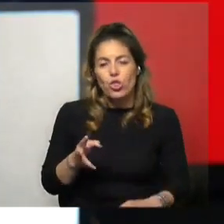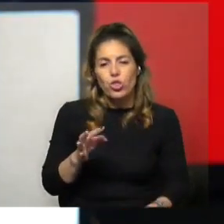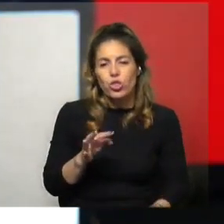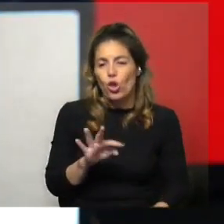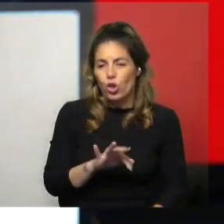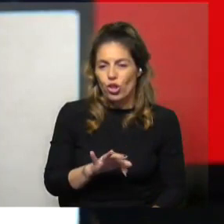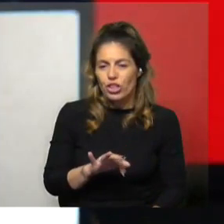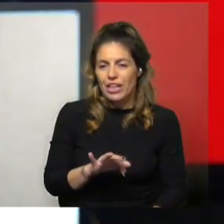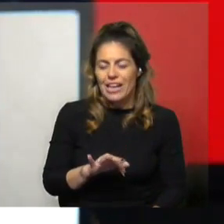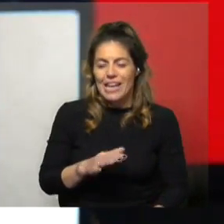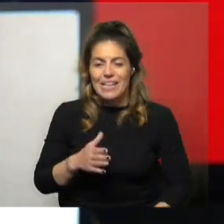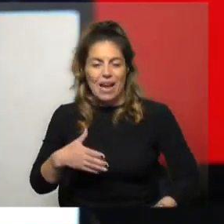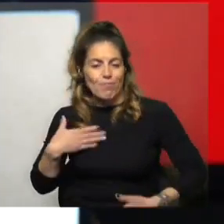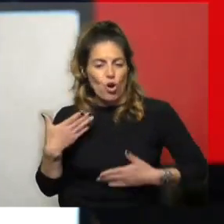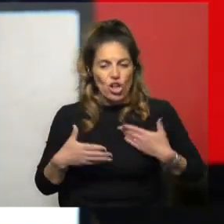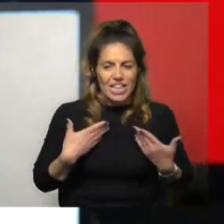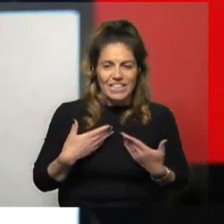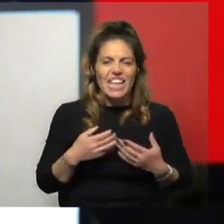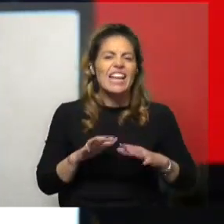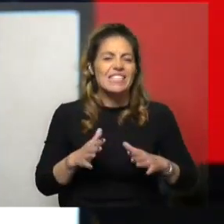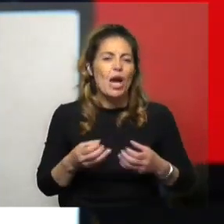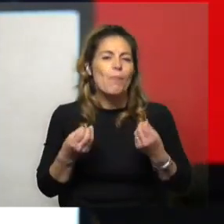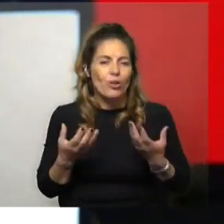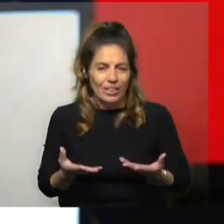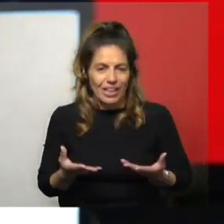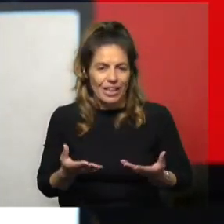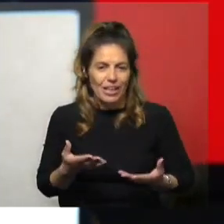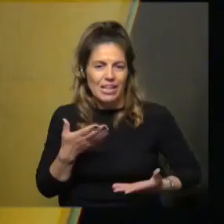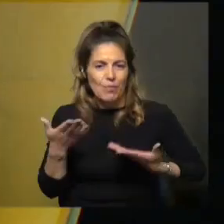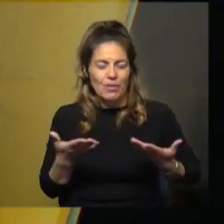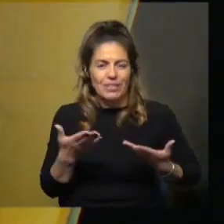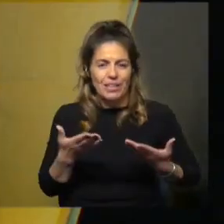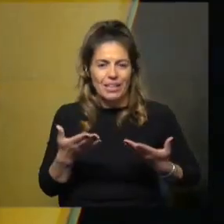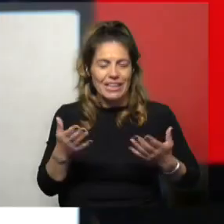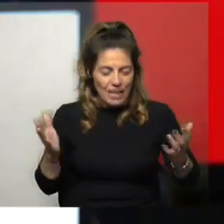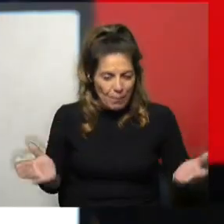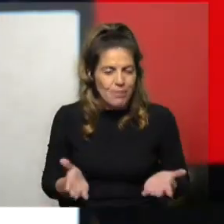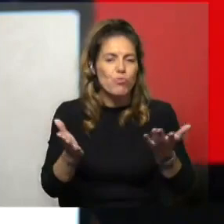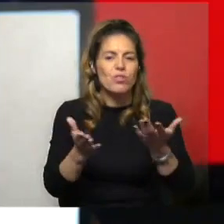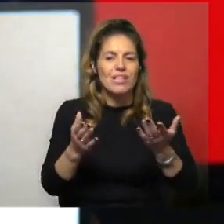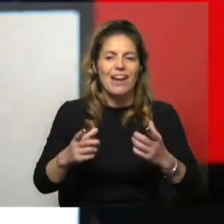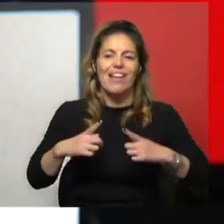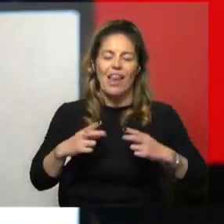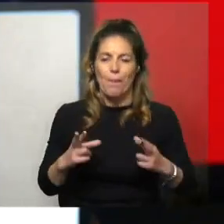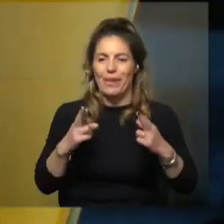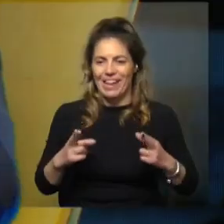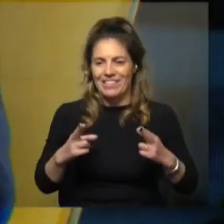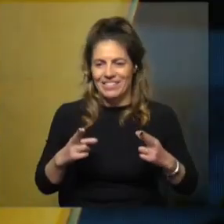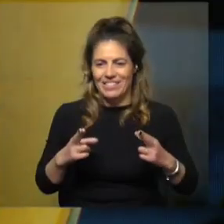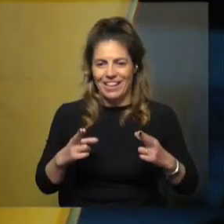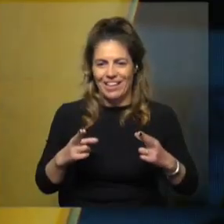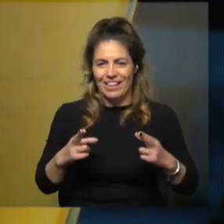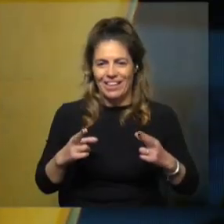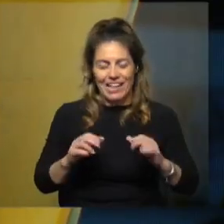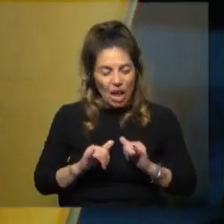indignación que sea como una cuestión este que la esperanza que la esperanza Ahí está que la en el sentido de que la